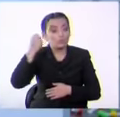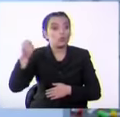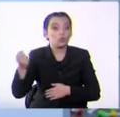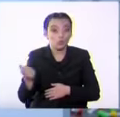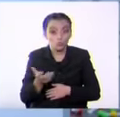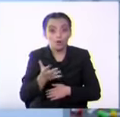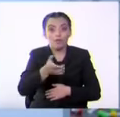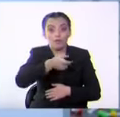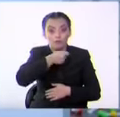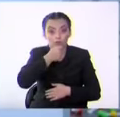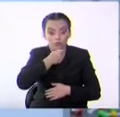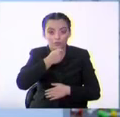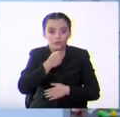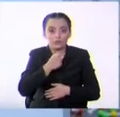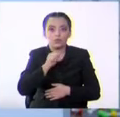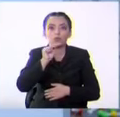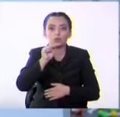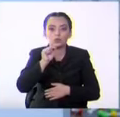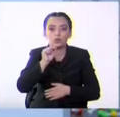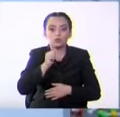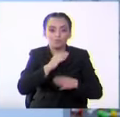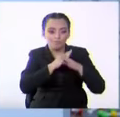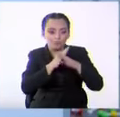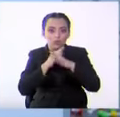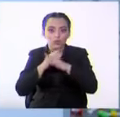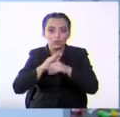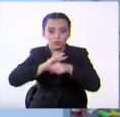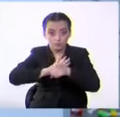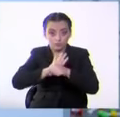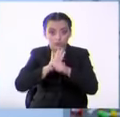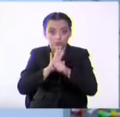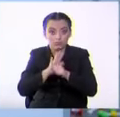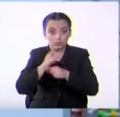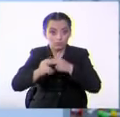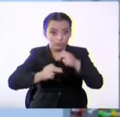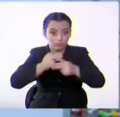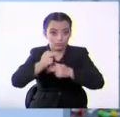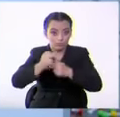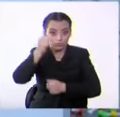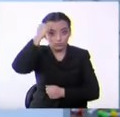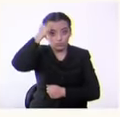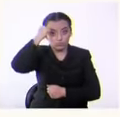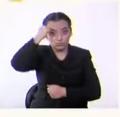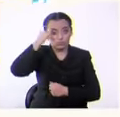favor, continúa manteniendo tus medidas sanitarias y continúa aprendiendo en casa.